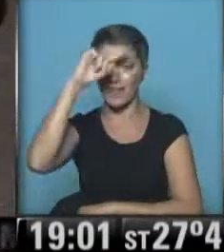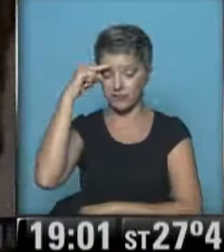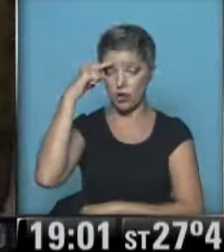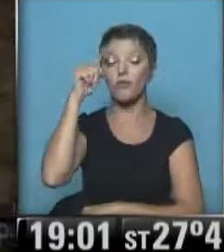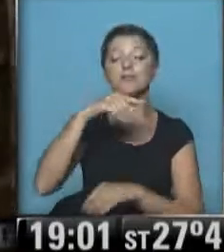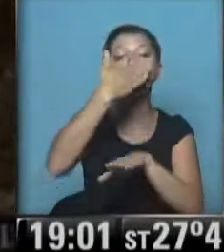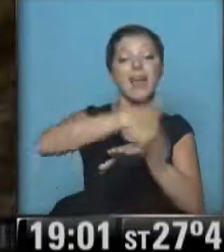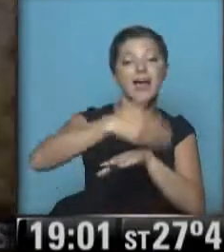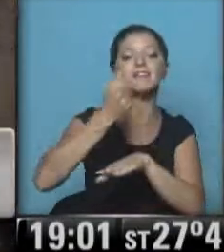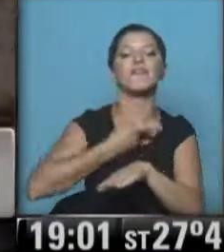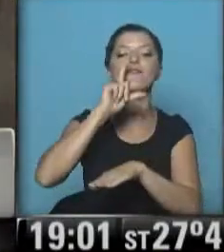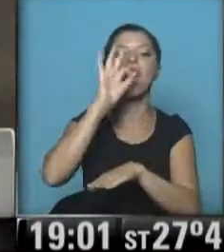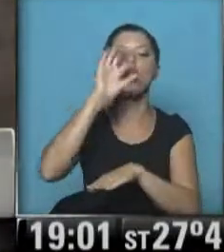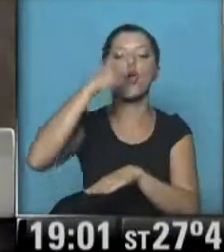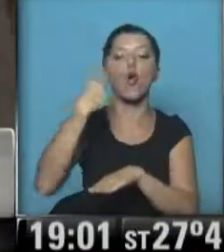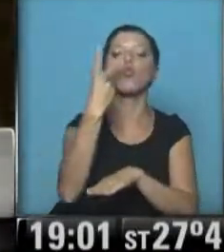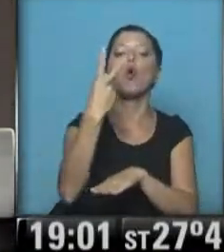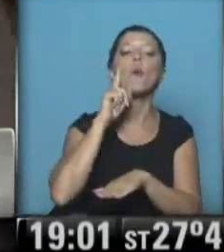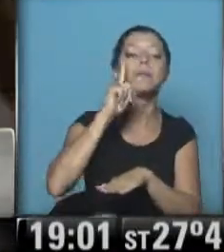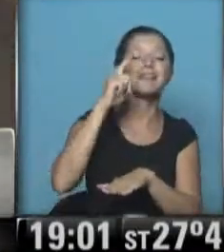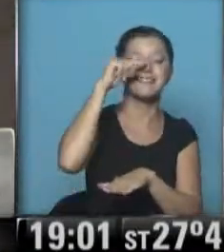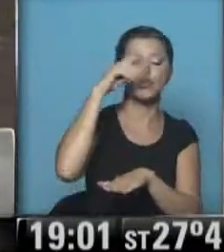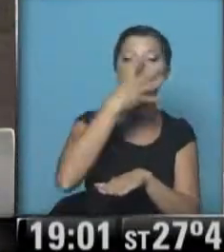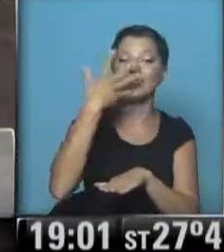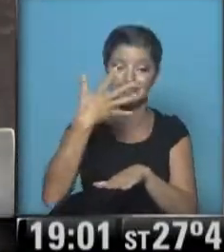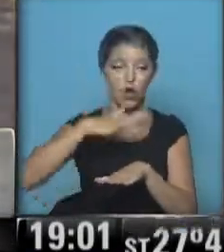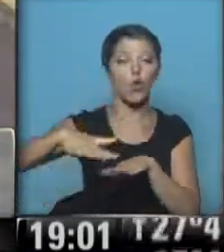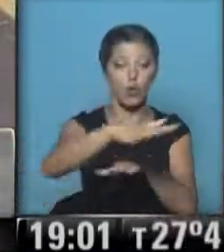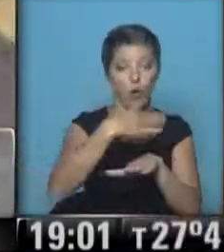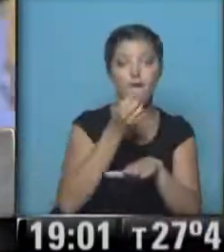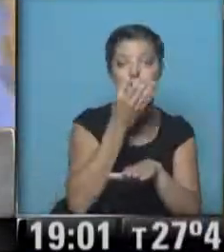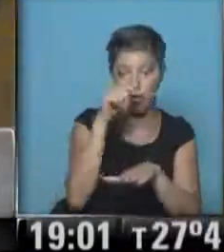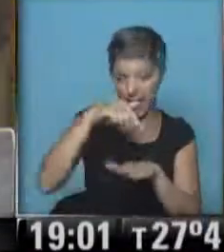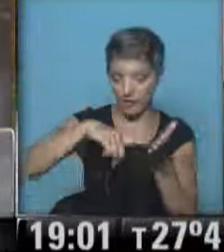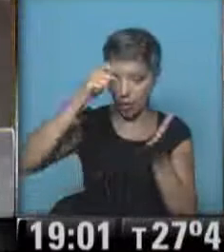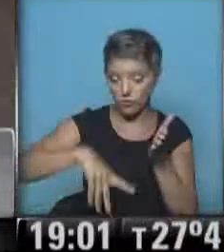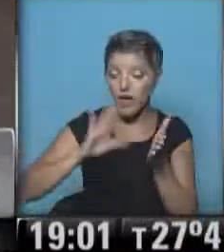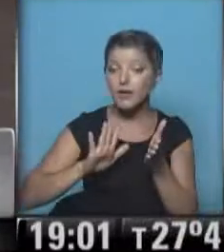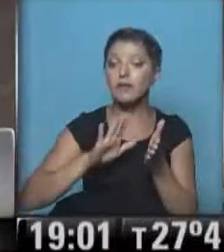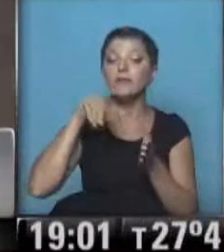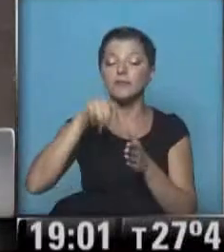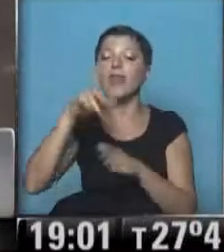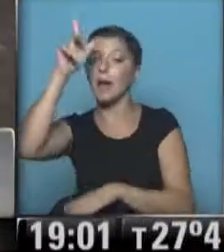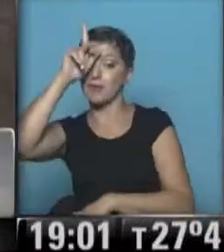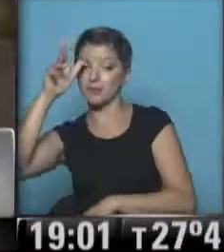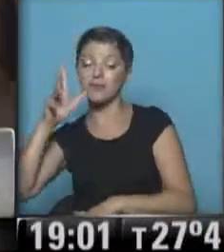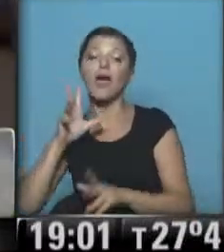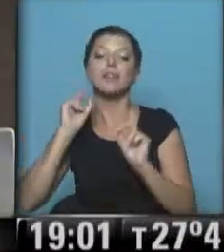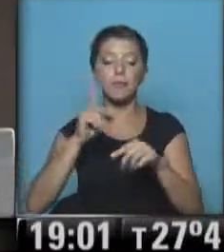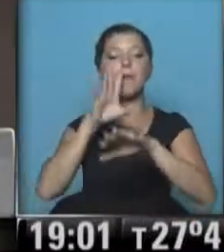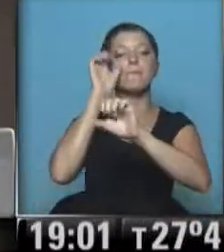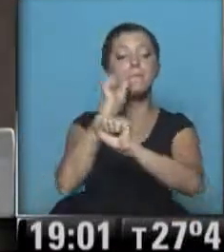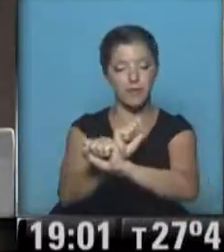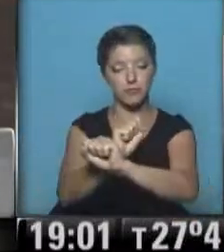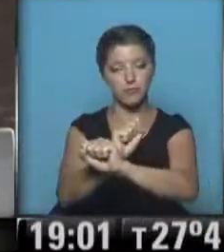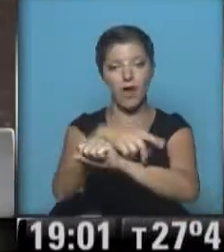Ramón Falcón 2745 de ese barrio de aquí, de la ciudad de Buenos Aires, donde los efectivos policiales también detuvieron